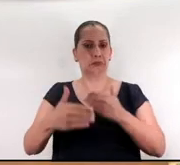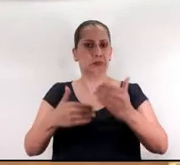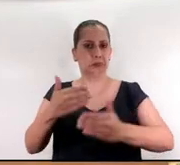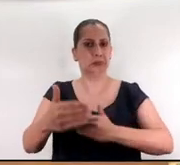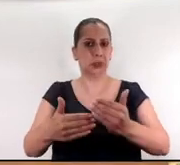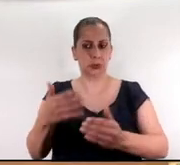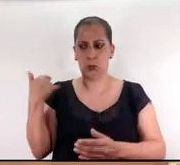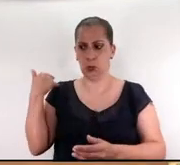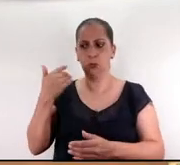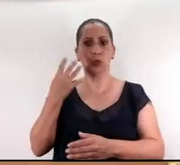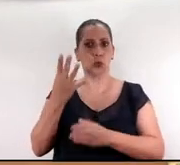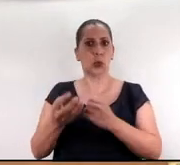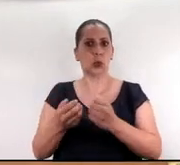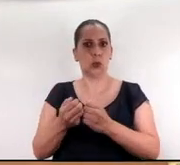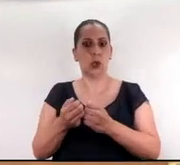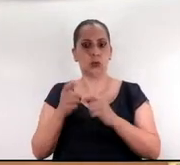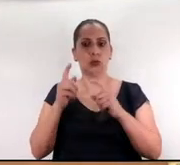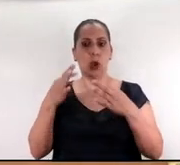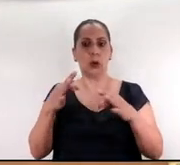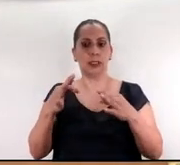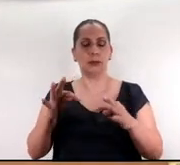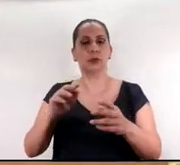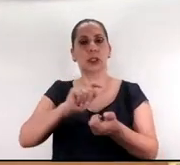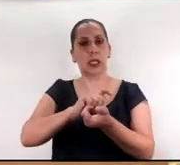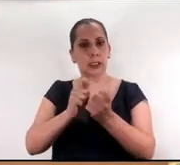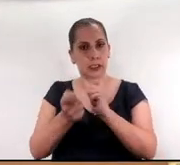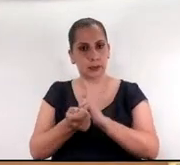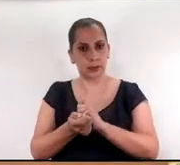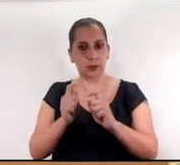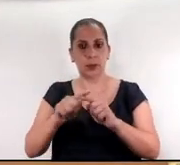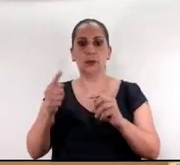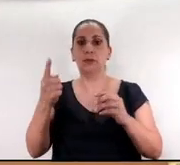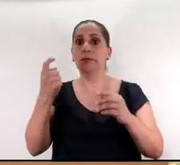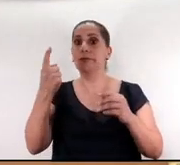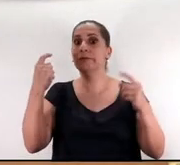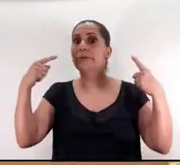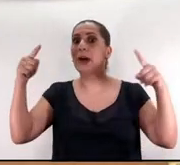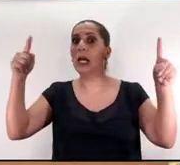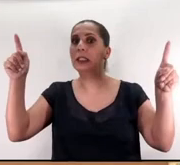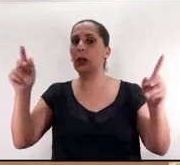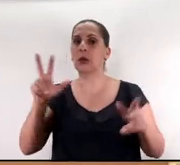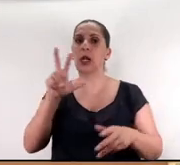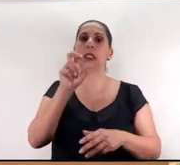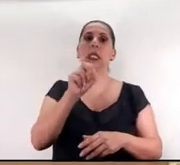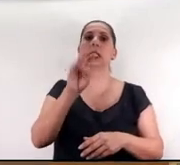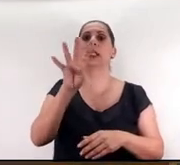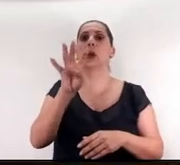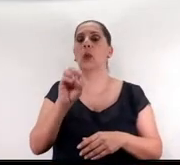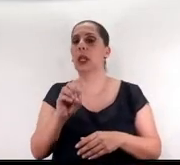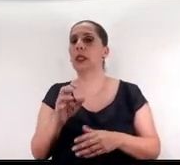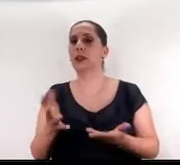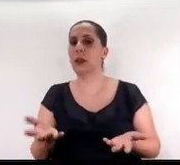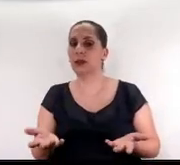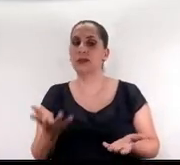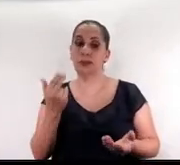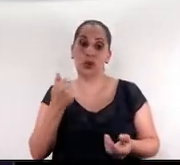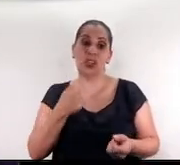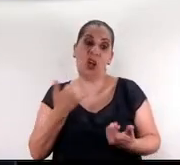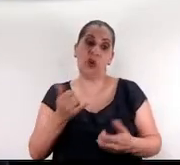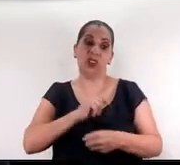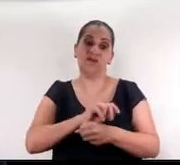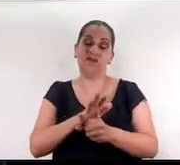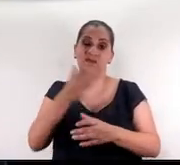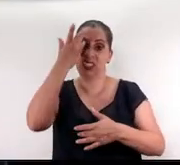Se ha avanzado en algunos en estos 4 años, entonces hay que cambiarlos, pero digamos, no se ha llegado a más de 30, 40, también por efectos de la